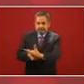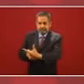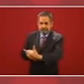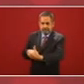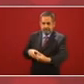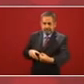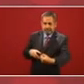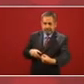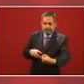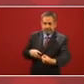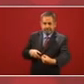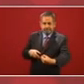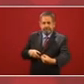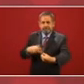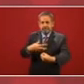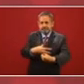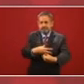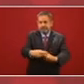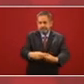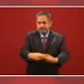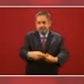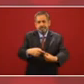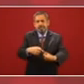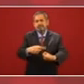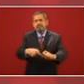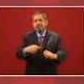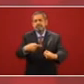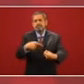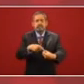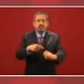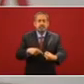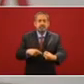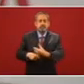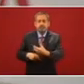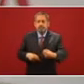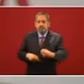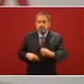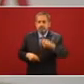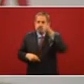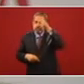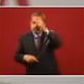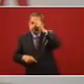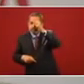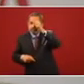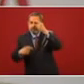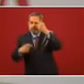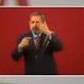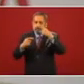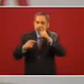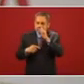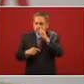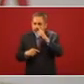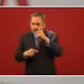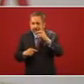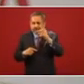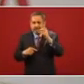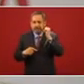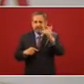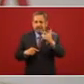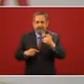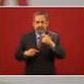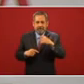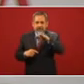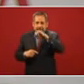el virus, y horas después o minutos después esa persona se rasca los ojos, se pica la nariz o se toca la